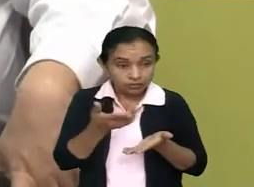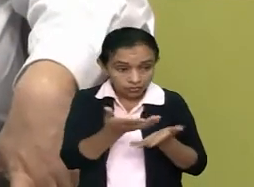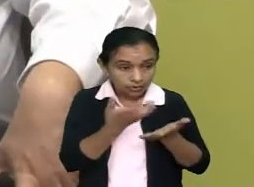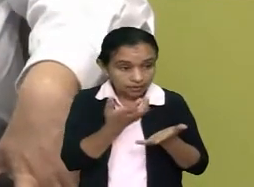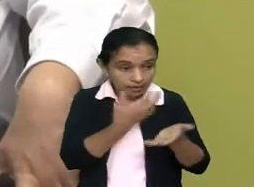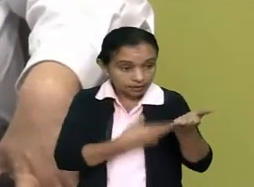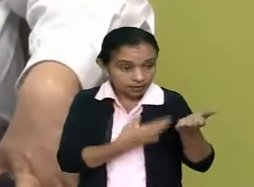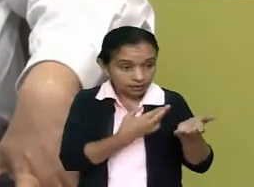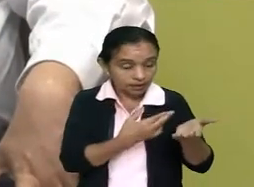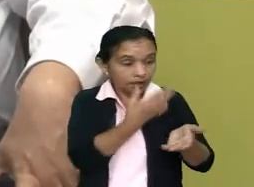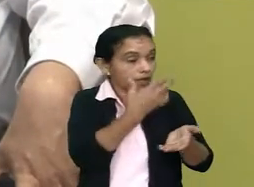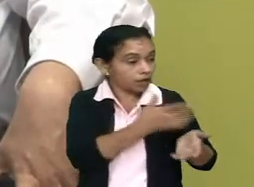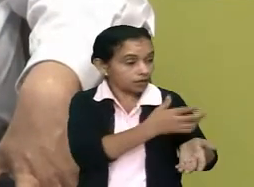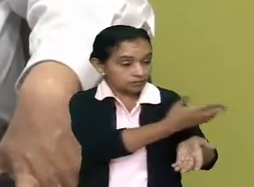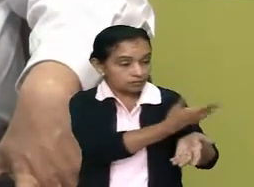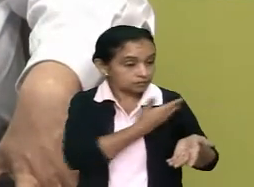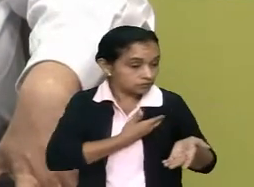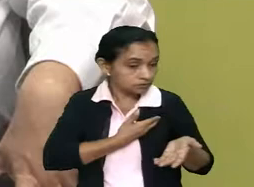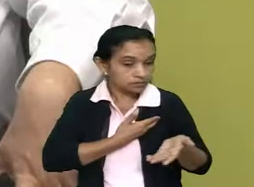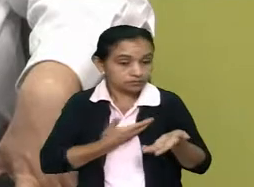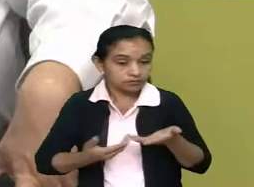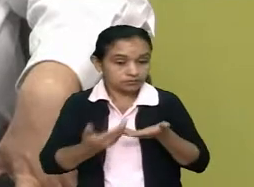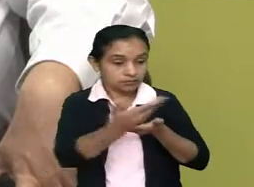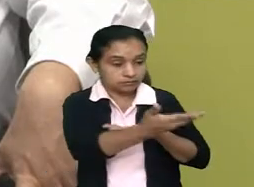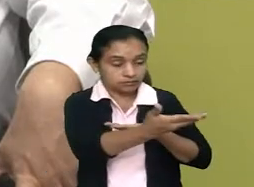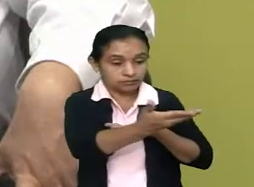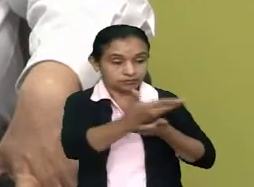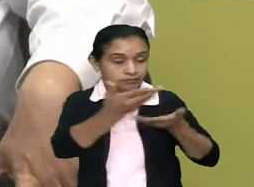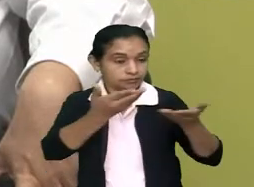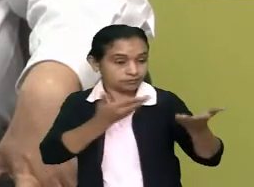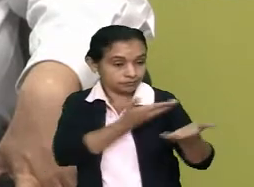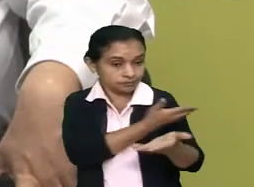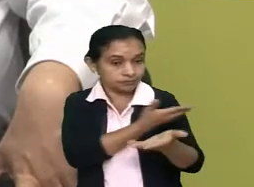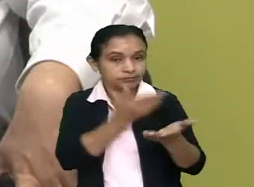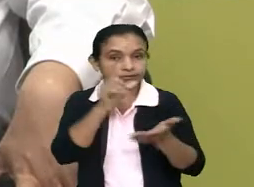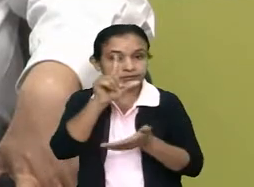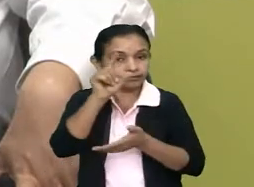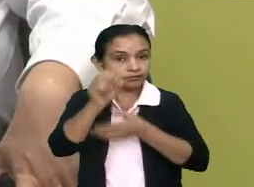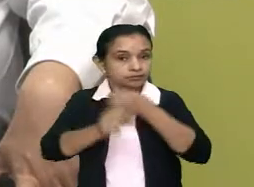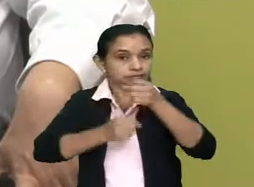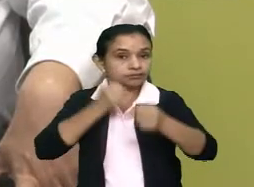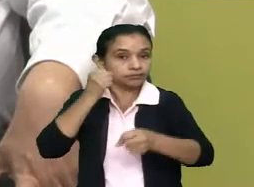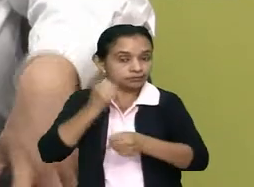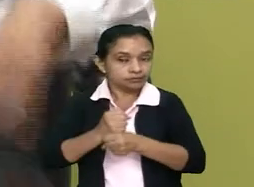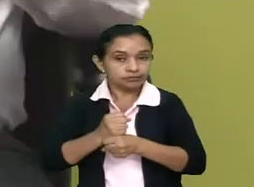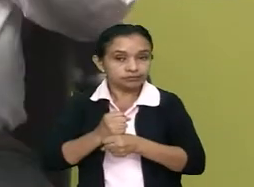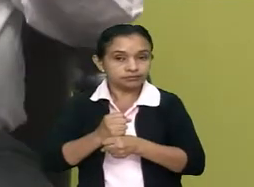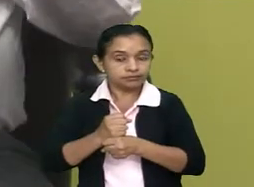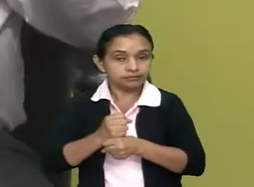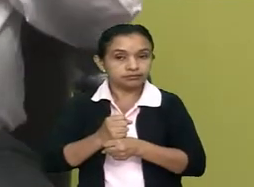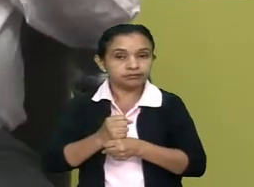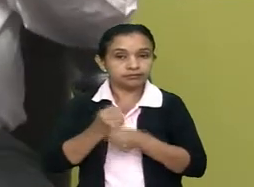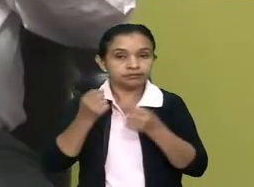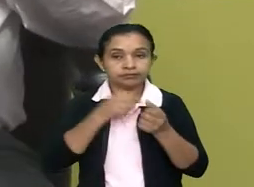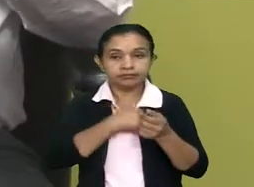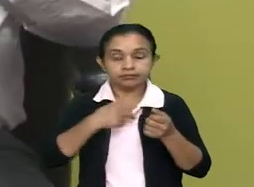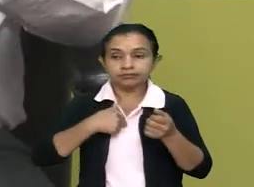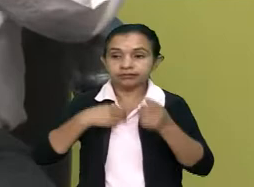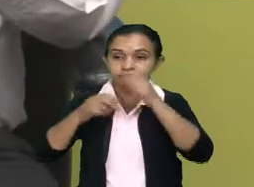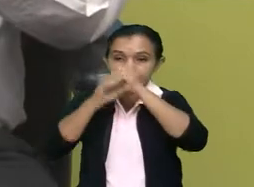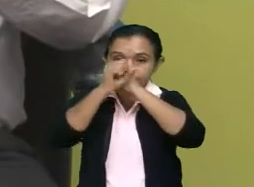a partir del 2009 2009 vamos a cumplir 10 años el próximo año que hicimos una campaña